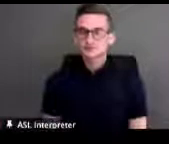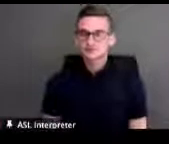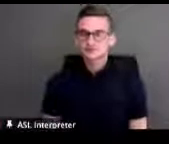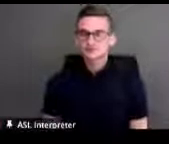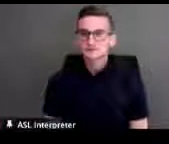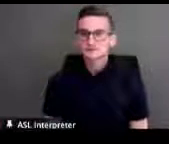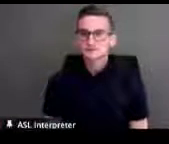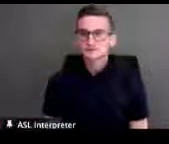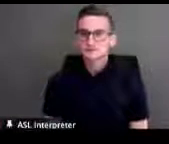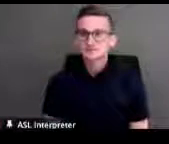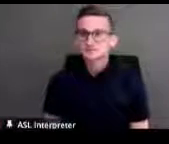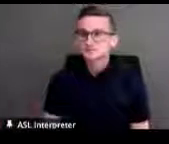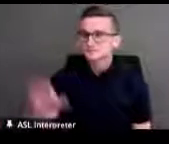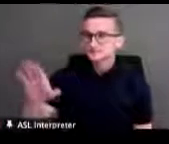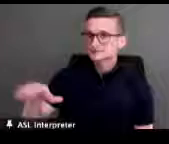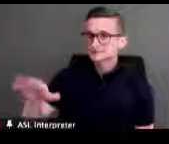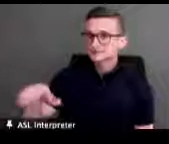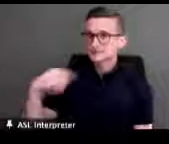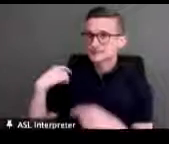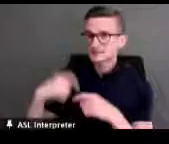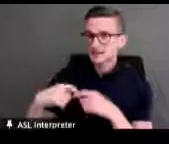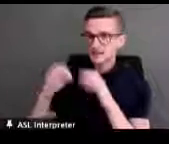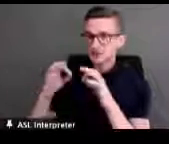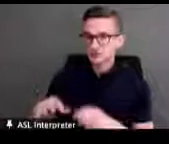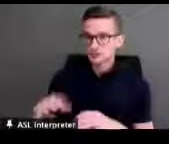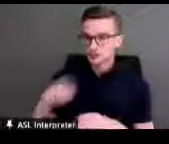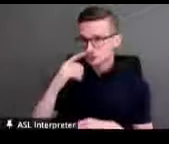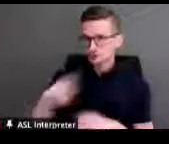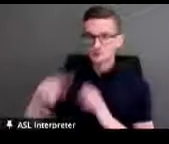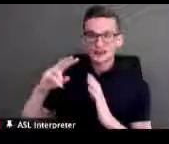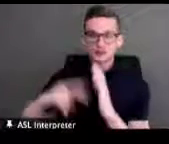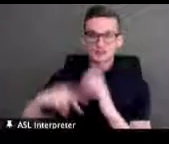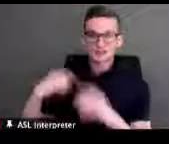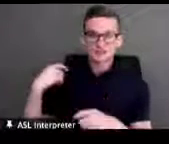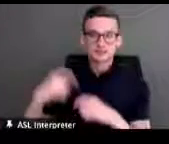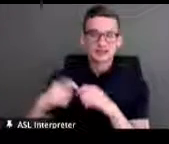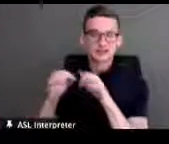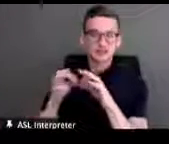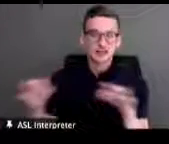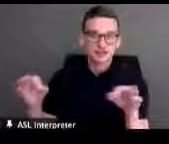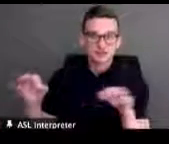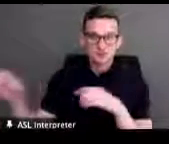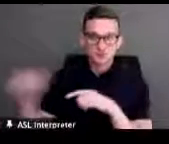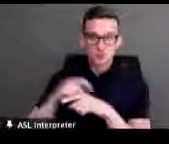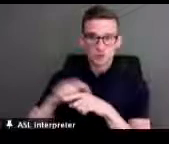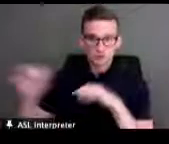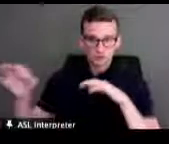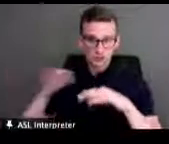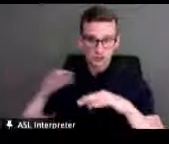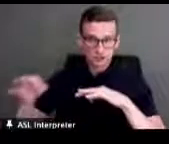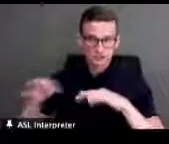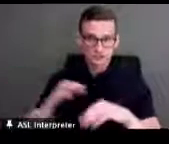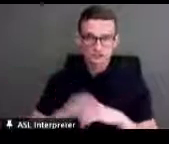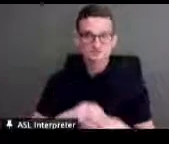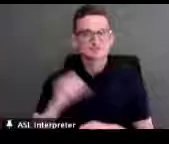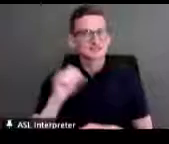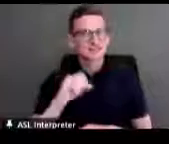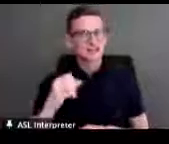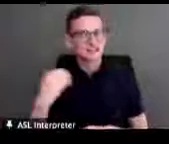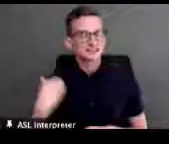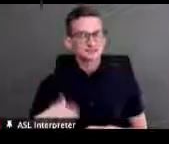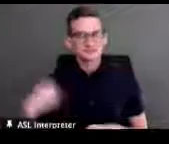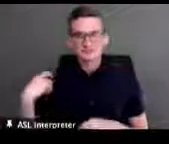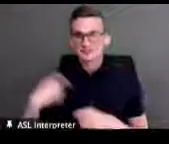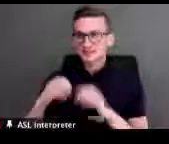And can I have the Spanish interpreter read the Spanish language line instructions? Yes, this is the Spanish